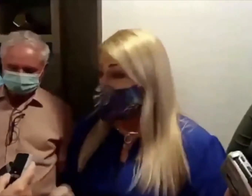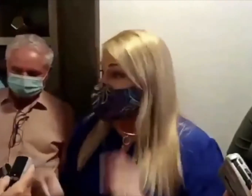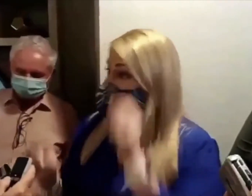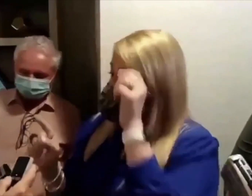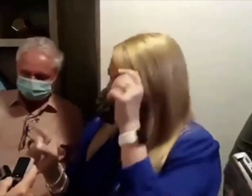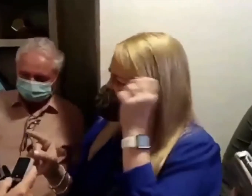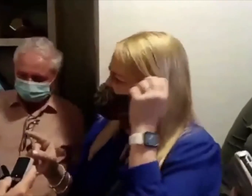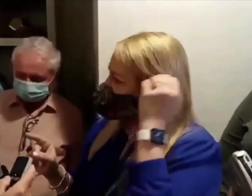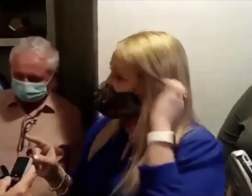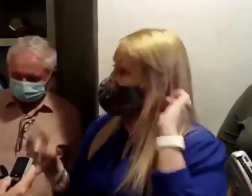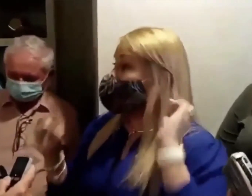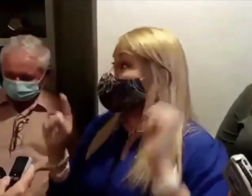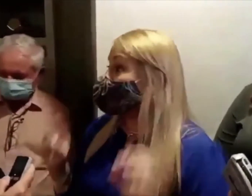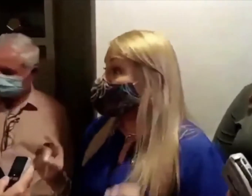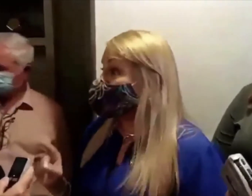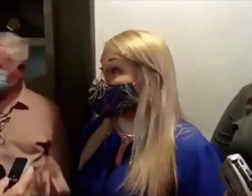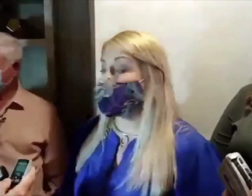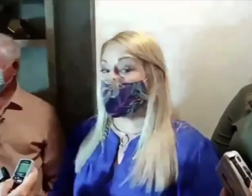salsa